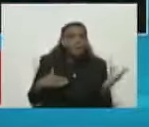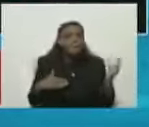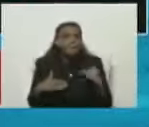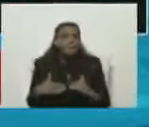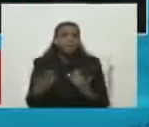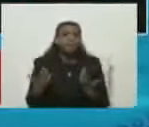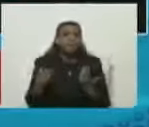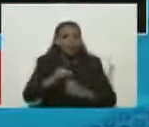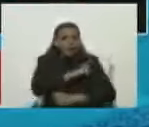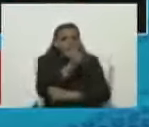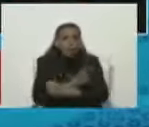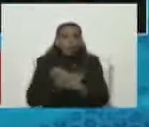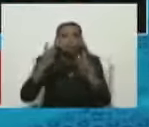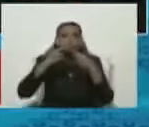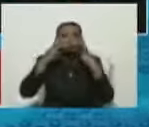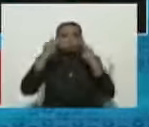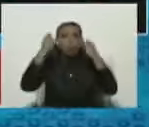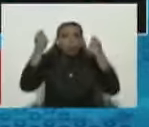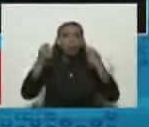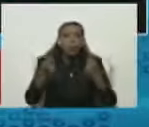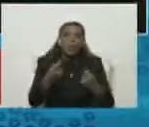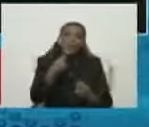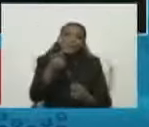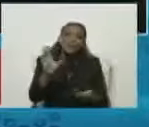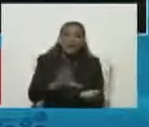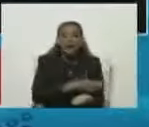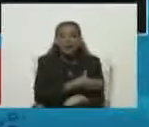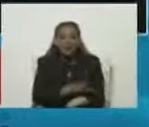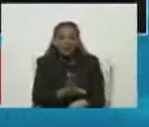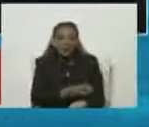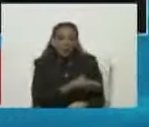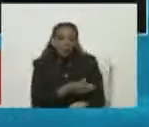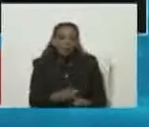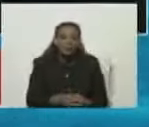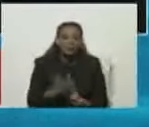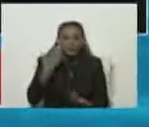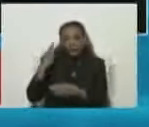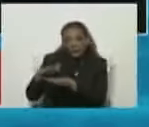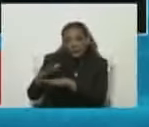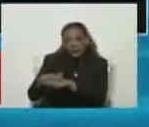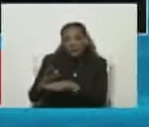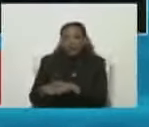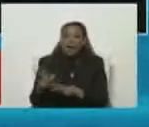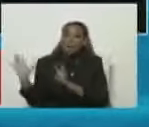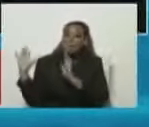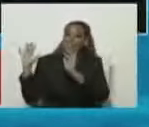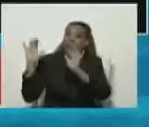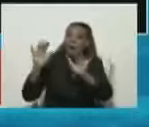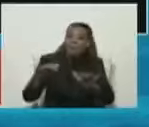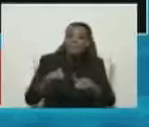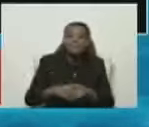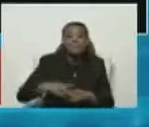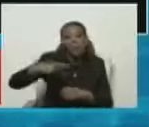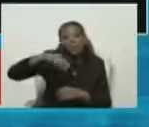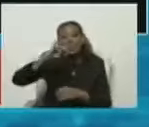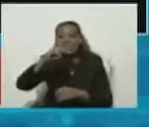está, como dice la canción, como dice Mabel. Vamos, vamos, Nico. ¿Cómo es?